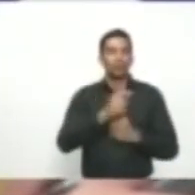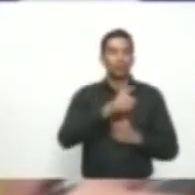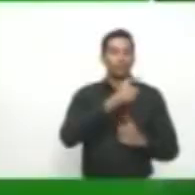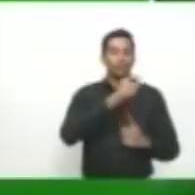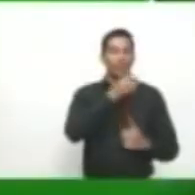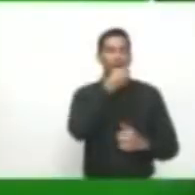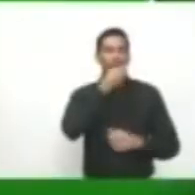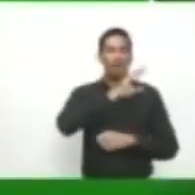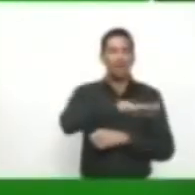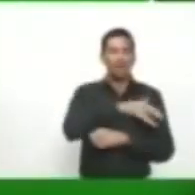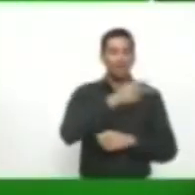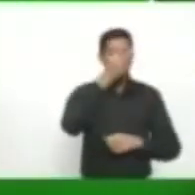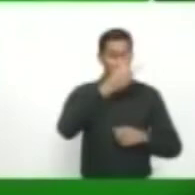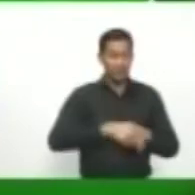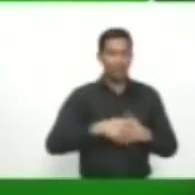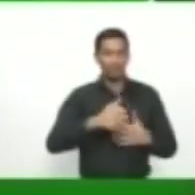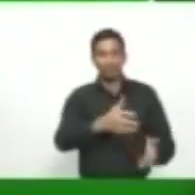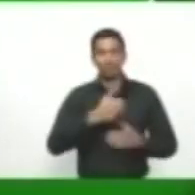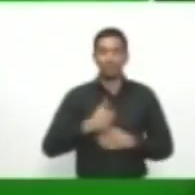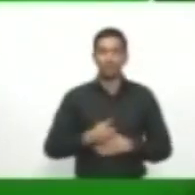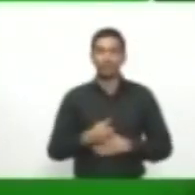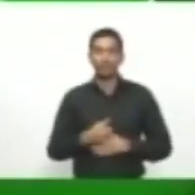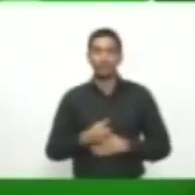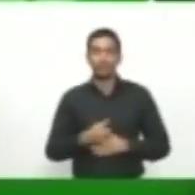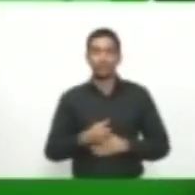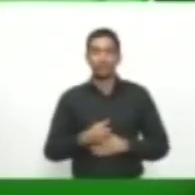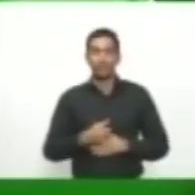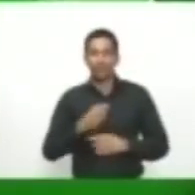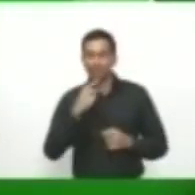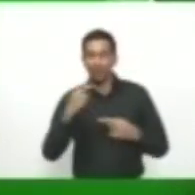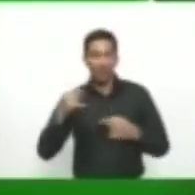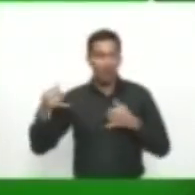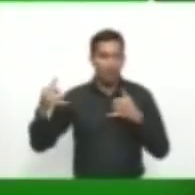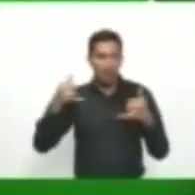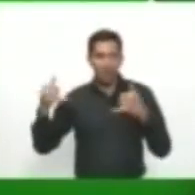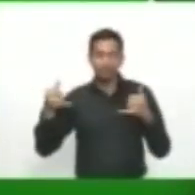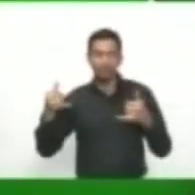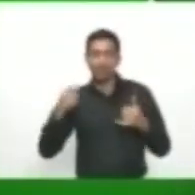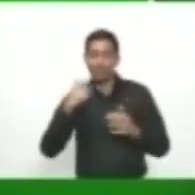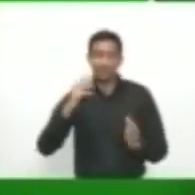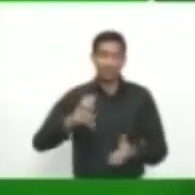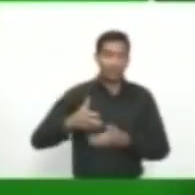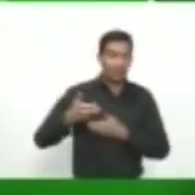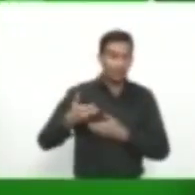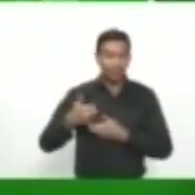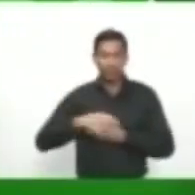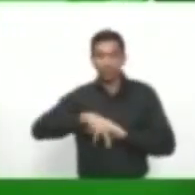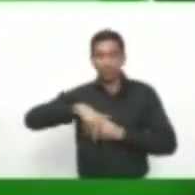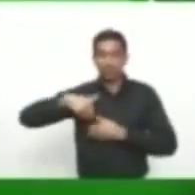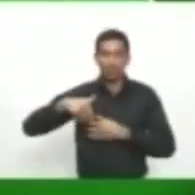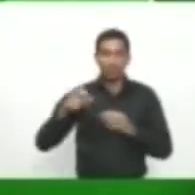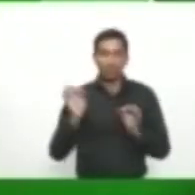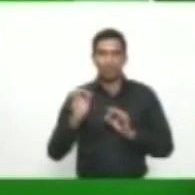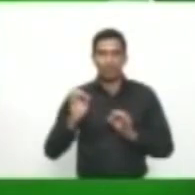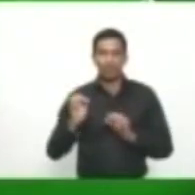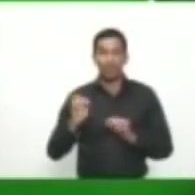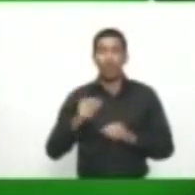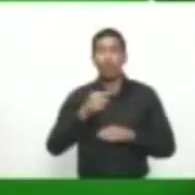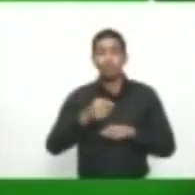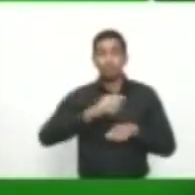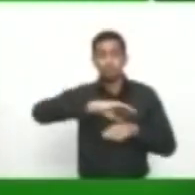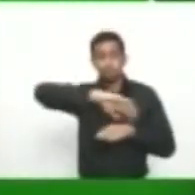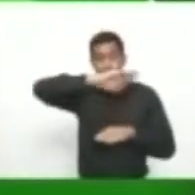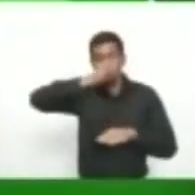concierto. Hablando de secuestro, no de robo. No, sí, por eso no. Primo, es que ahí en la camioneta esa nada más va ahí